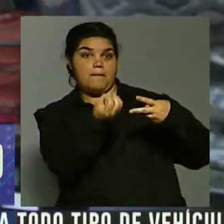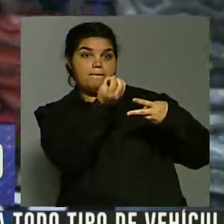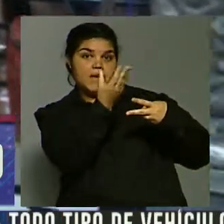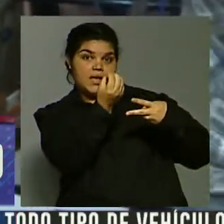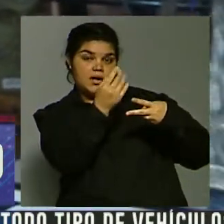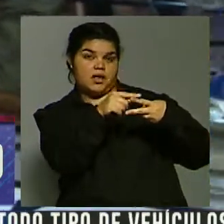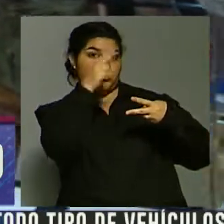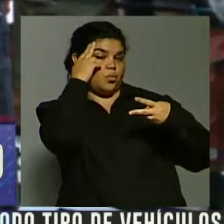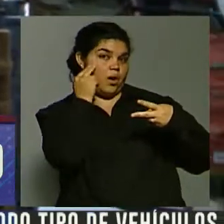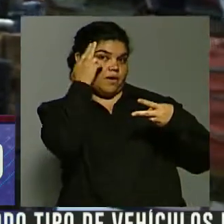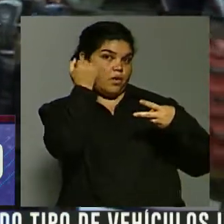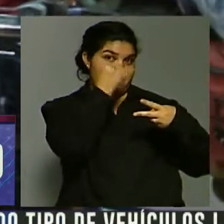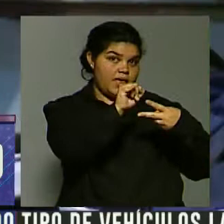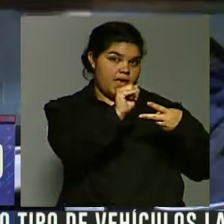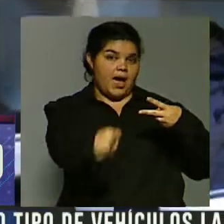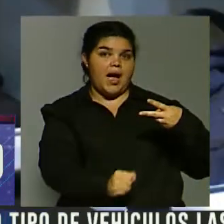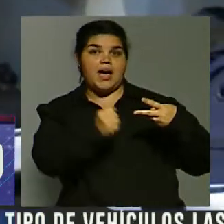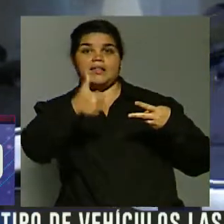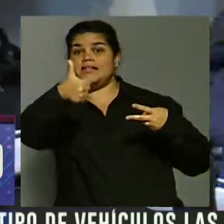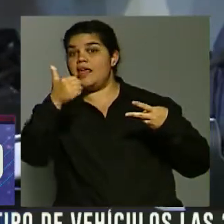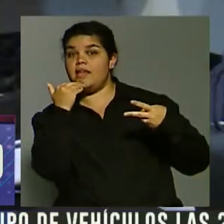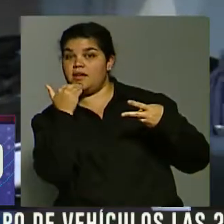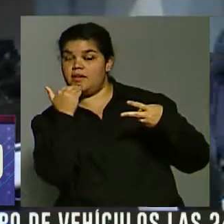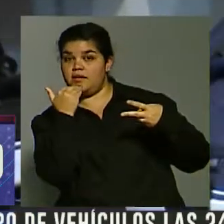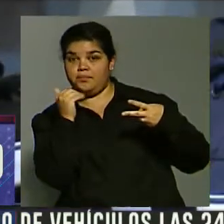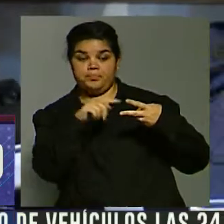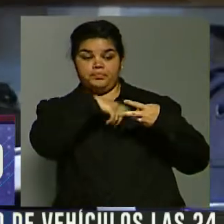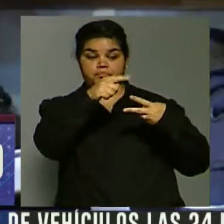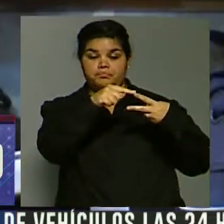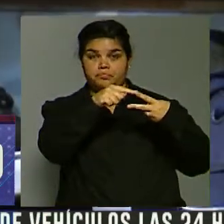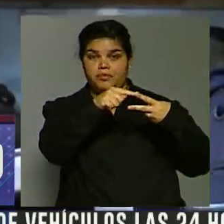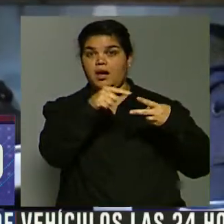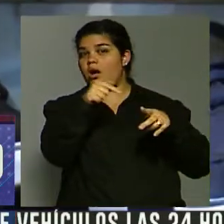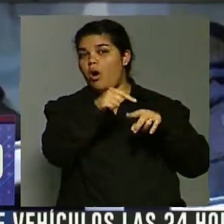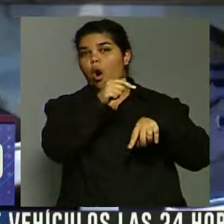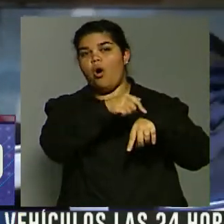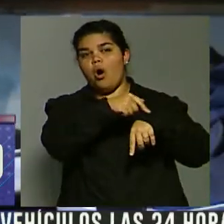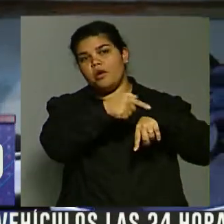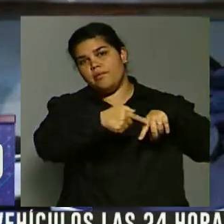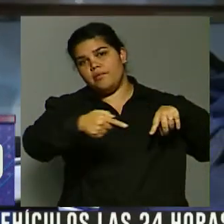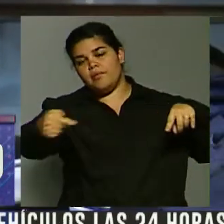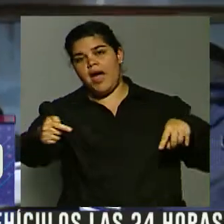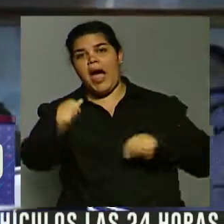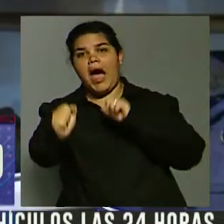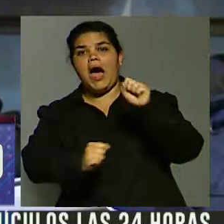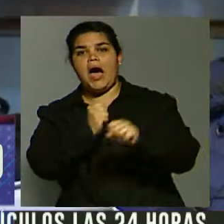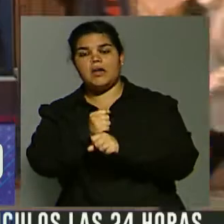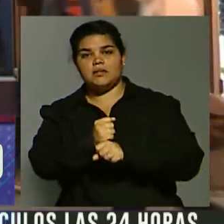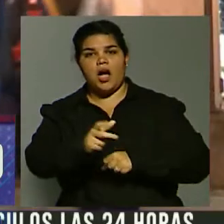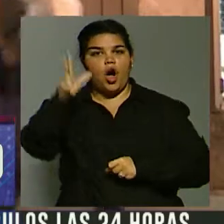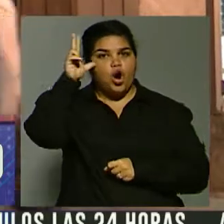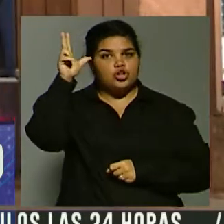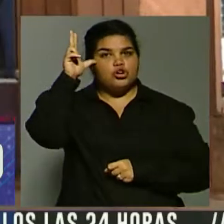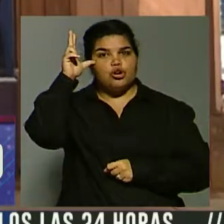¿sí? Sí. Desde las 9, 9 y media hasta las 18. Sí. Y si va a hacerlo de horario extendido, como se lo llama, hasta las 20:30, 21. Estas son las